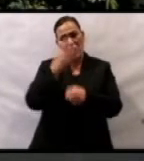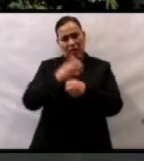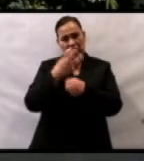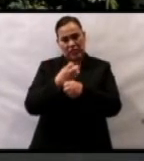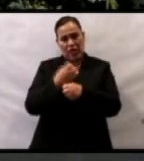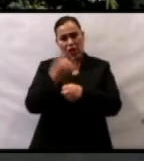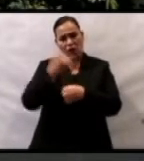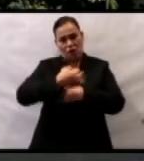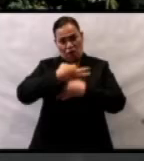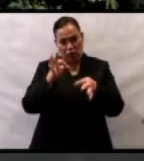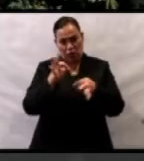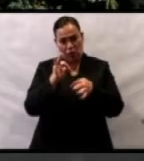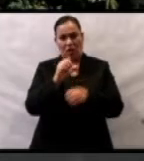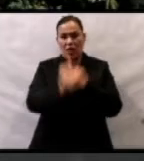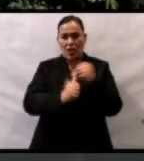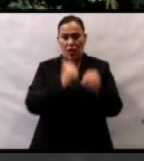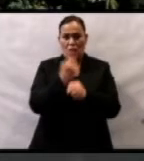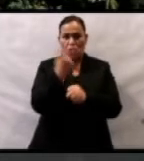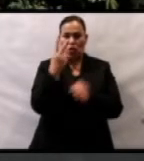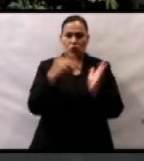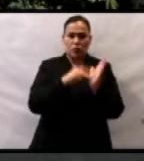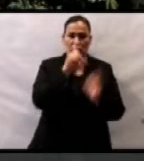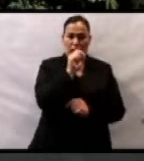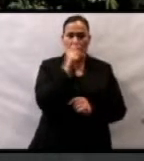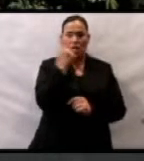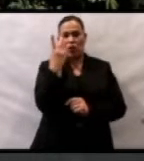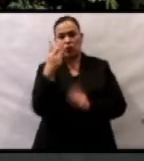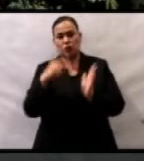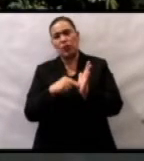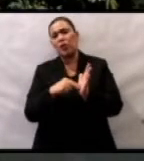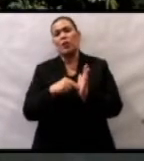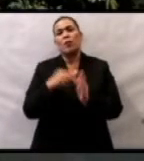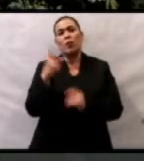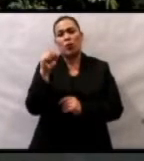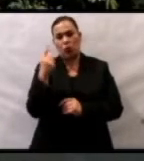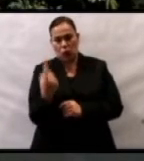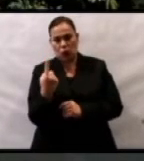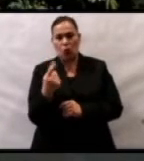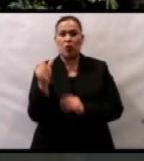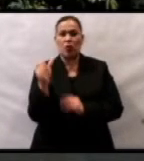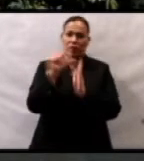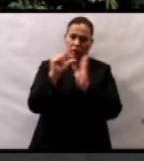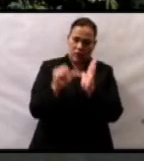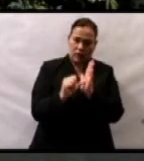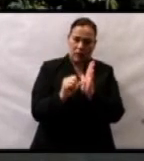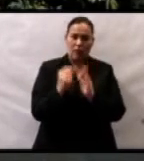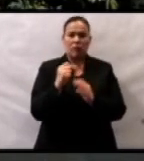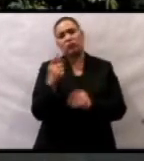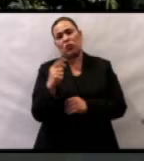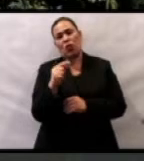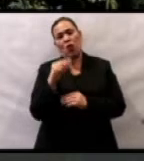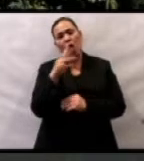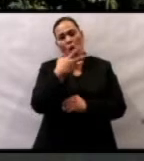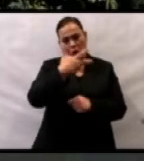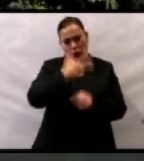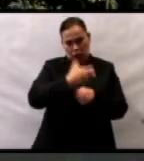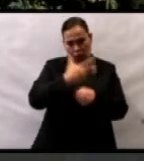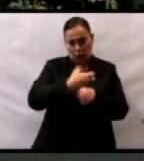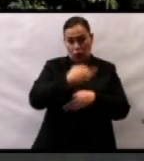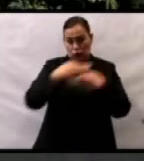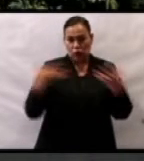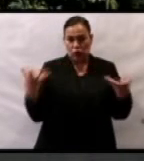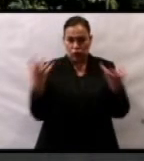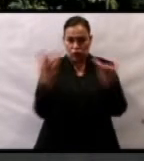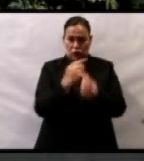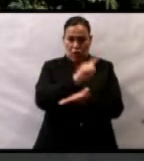del año 2020-2021, conforme lo disponen los artículos 29, fracción 7, fracción 8, ambos de la ley del